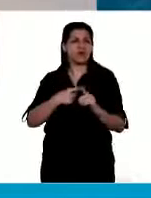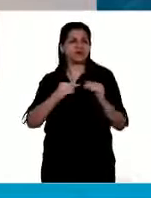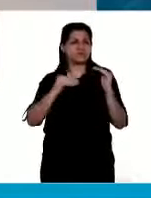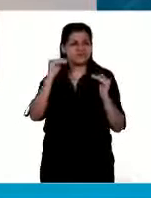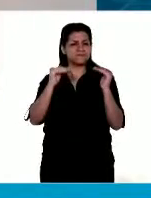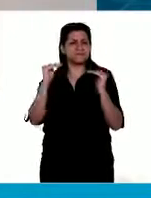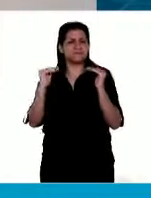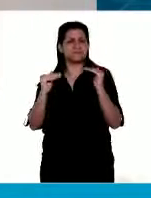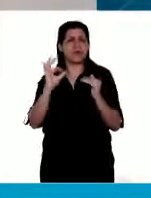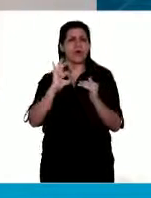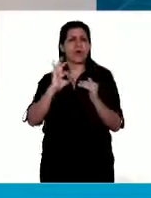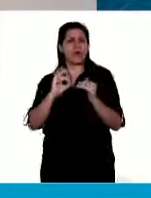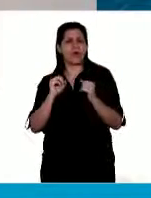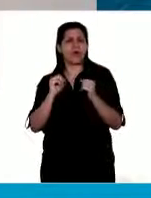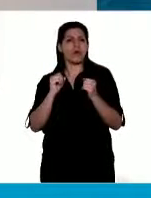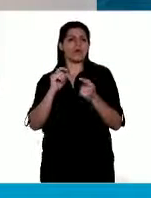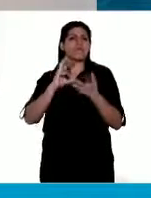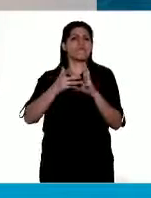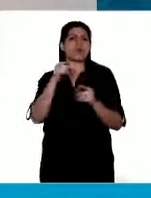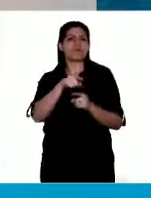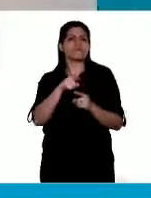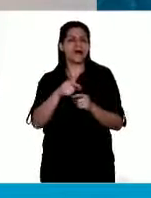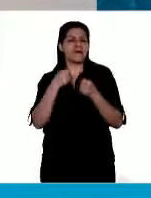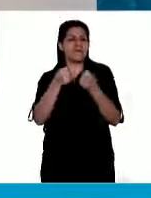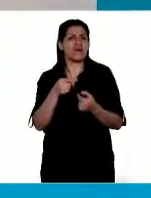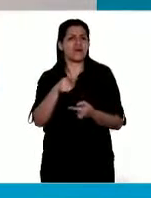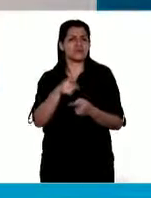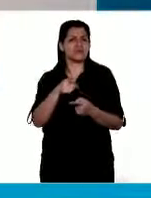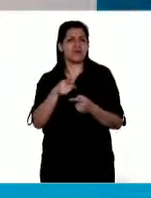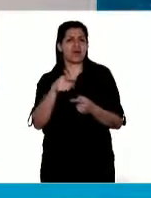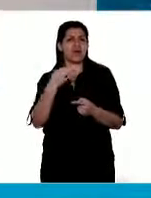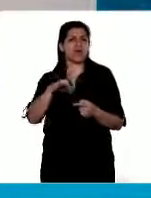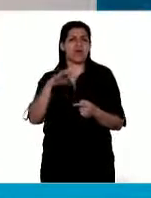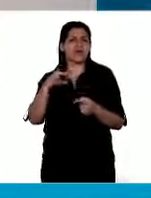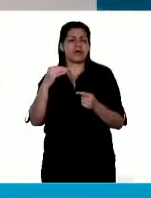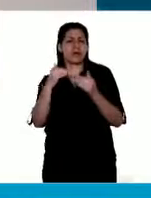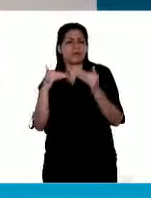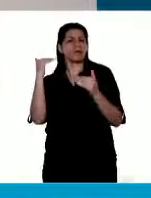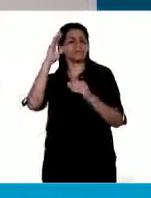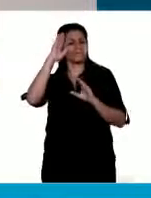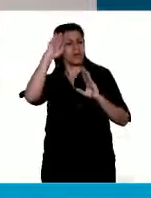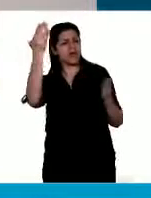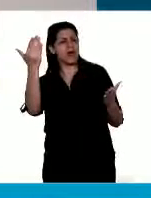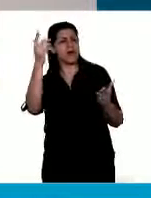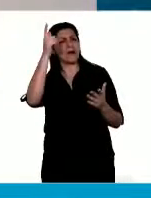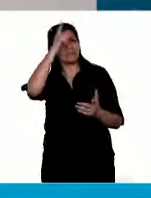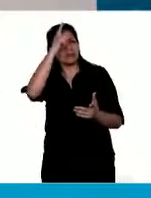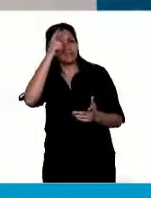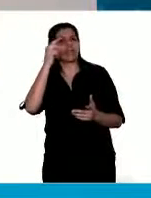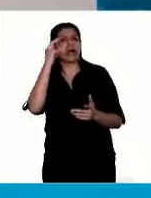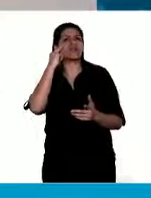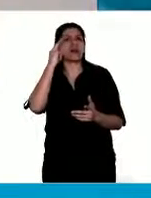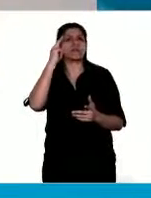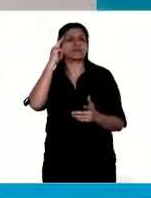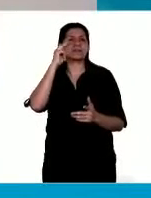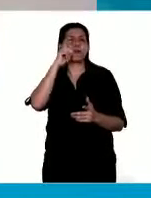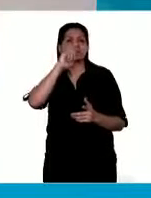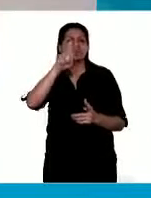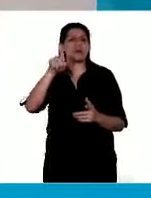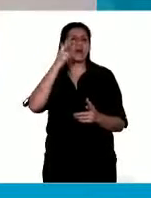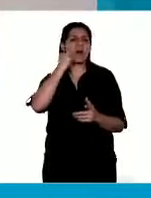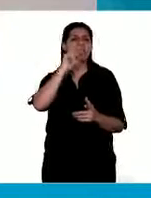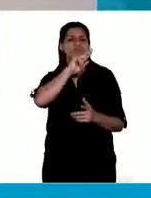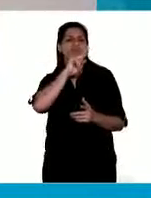para las fotos protocolares y se esfuerce por enaltecer y honrar a esos más de 90.000 hombres y mujeres que tienen nombre y